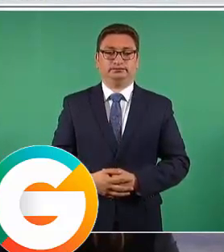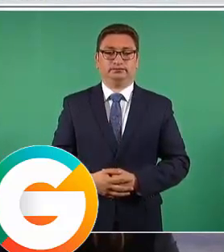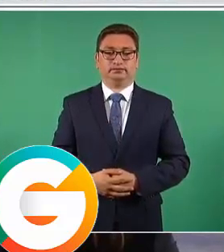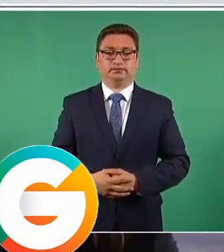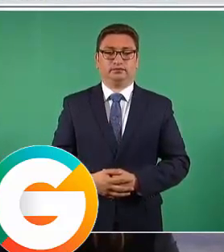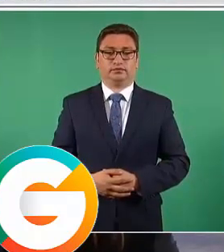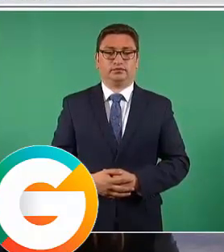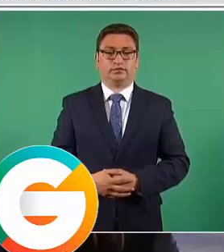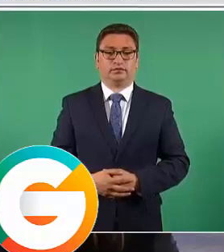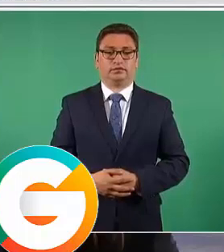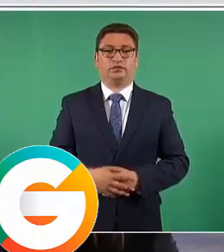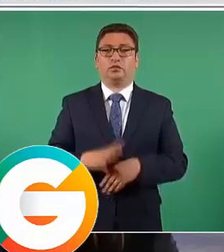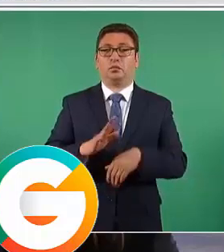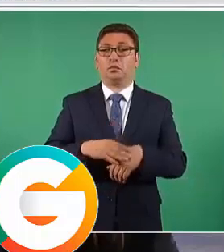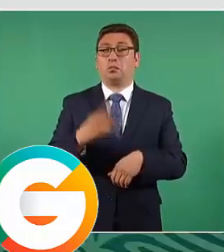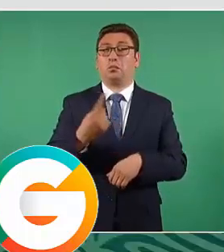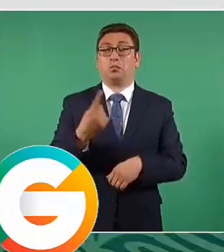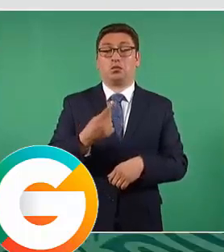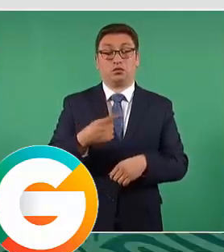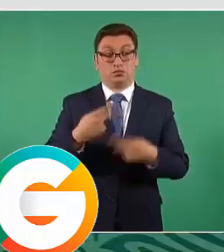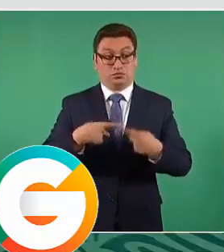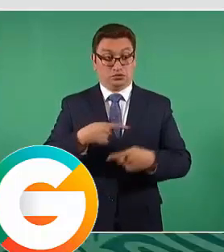Porque el que quedaba herido lo remataban,